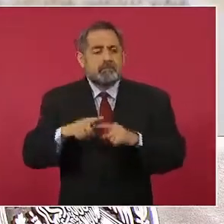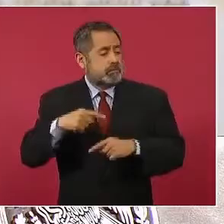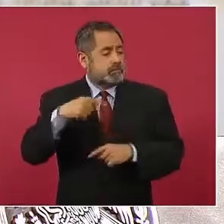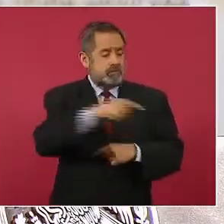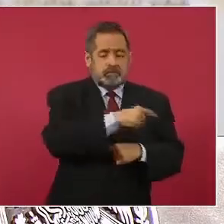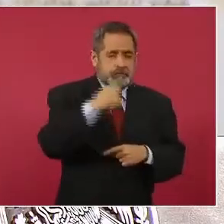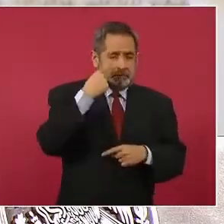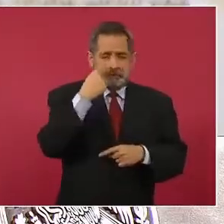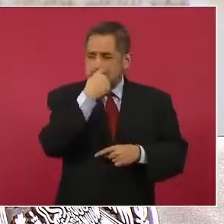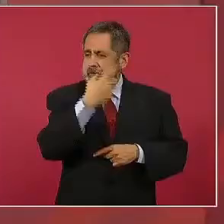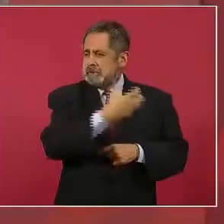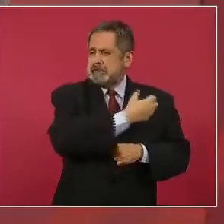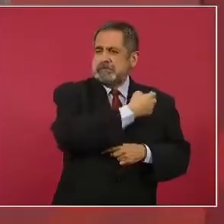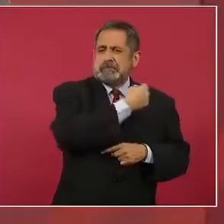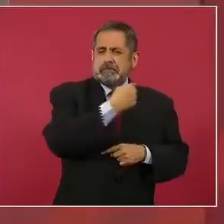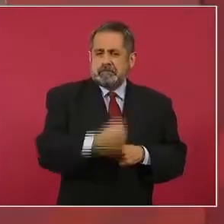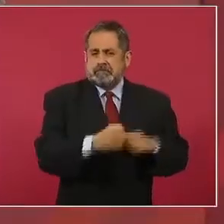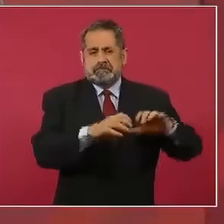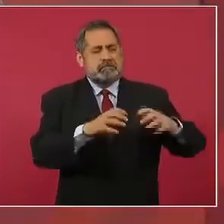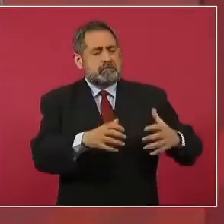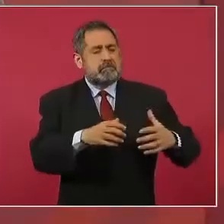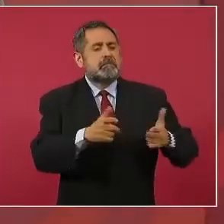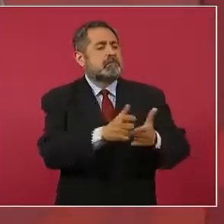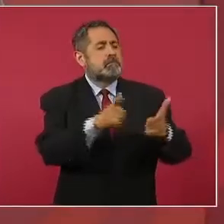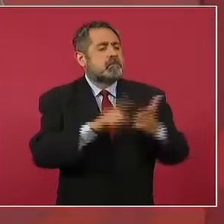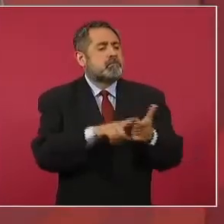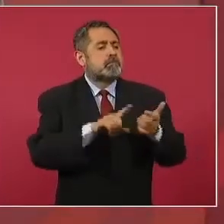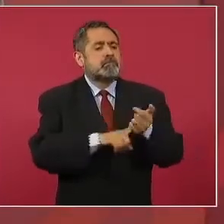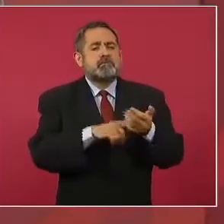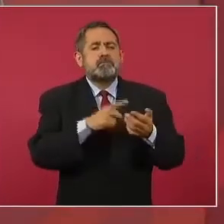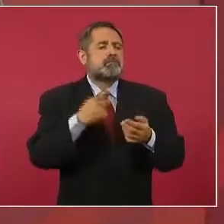es que ya se va a establecer